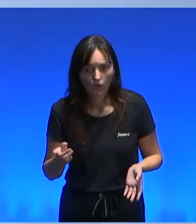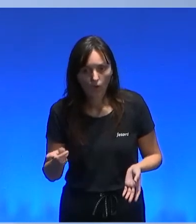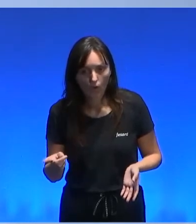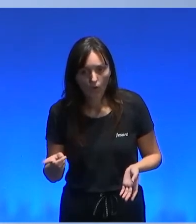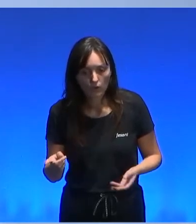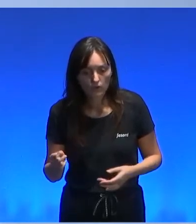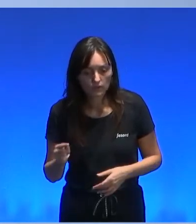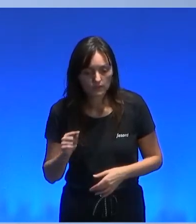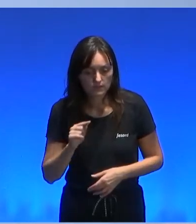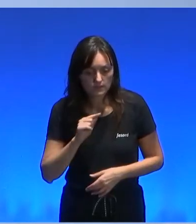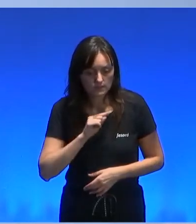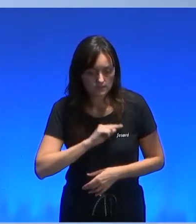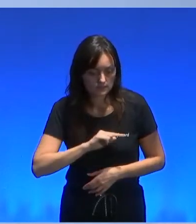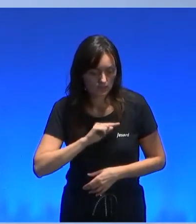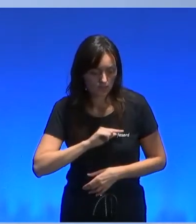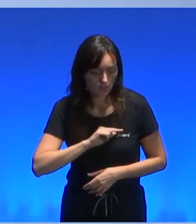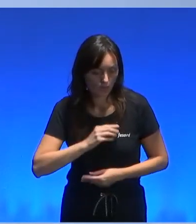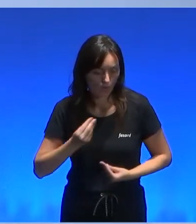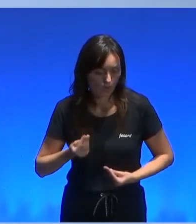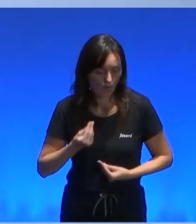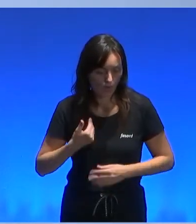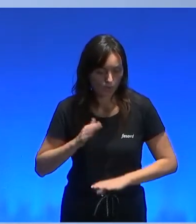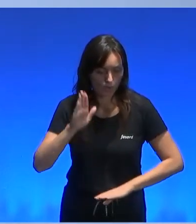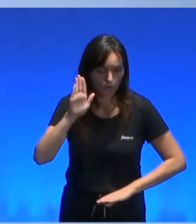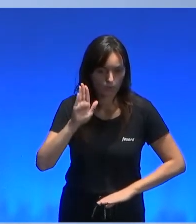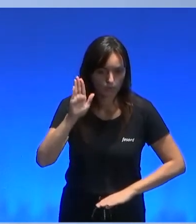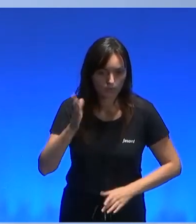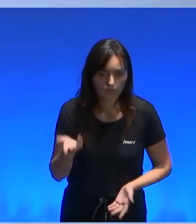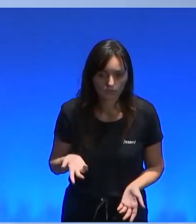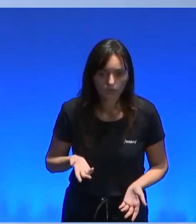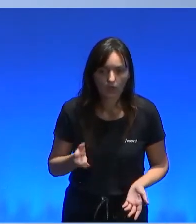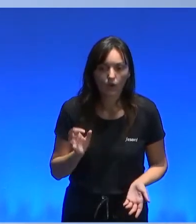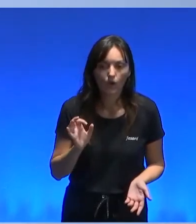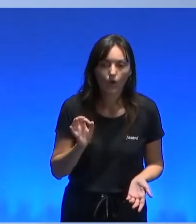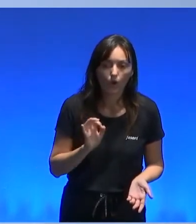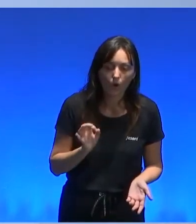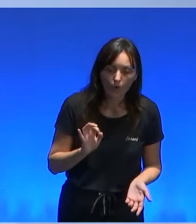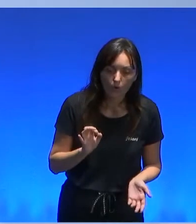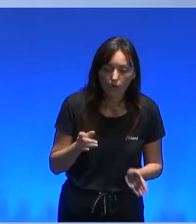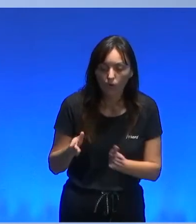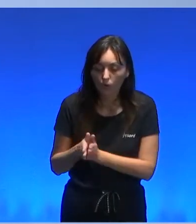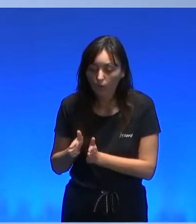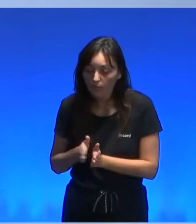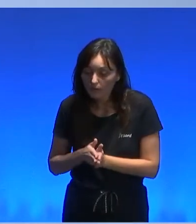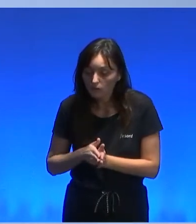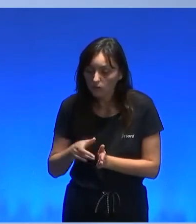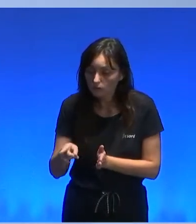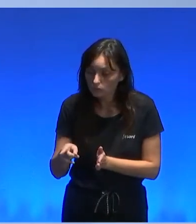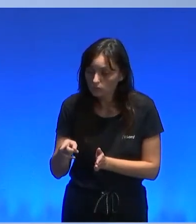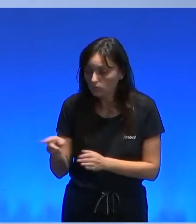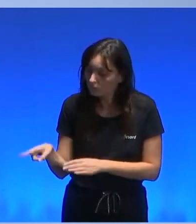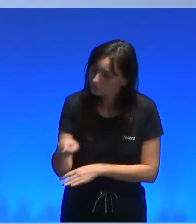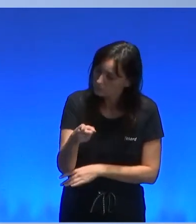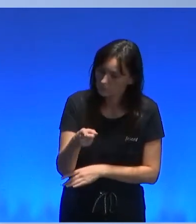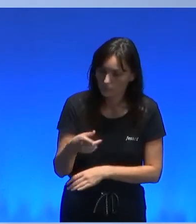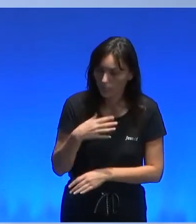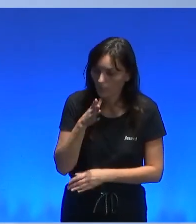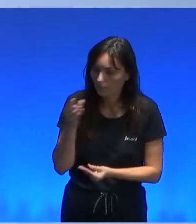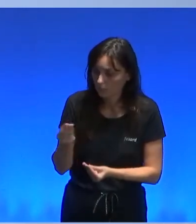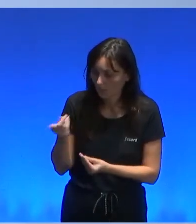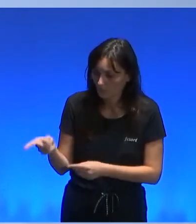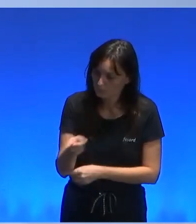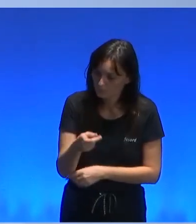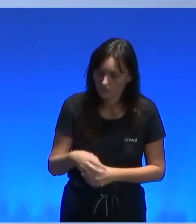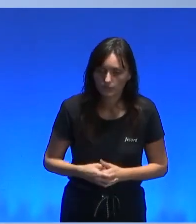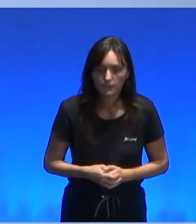sienten mejores que se proponen o los que los compañeros consideran los mejores. Bueno,